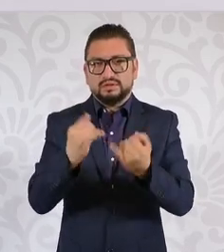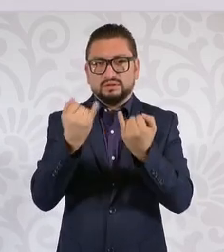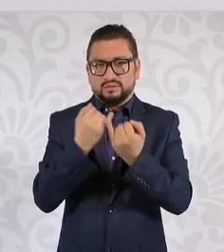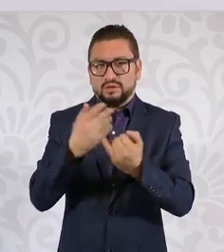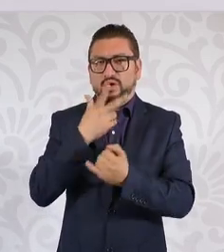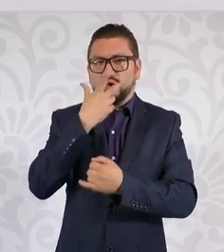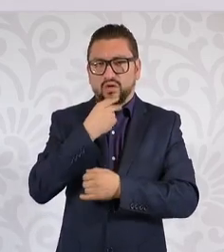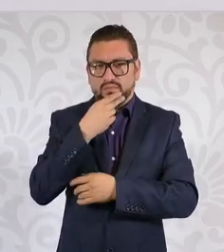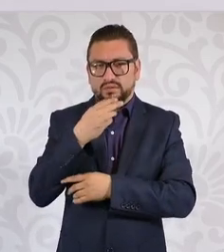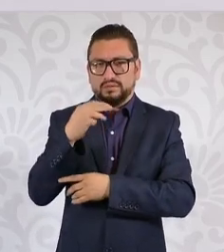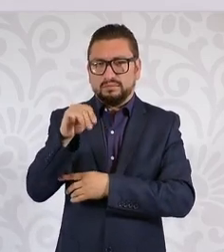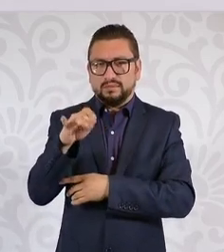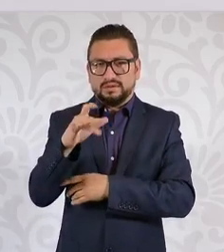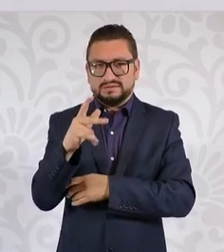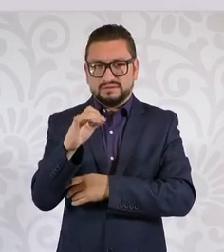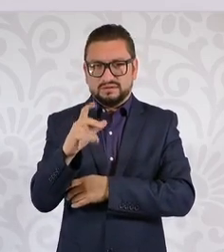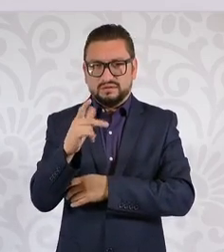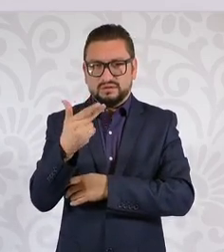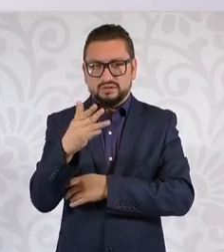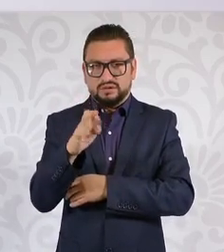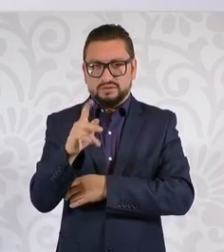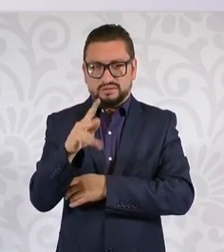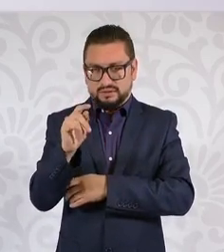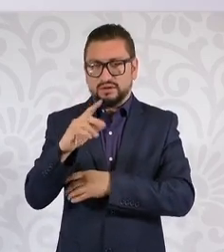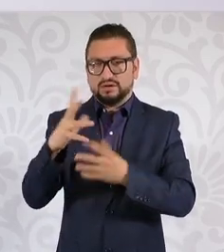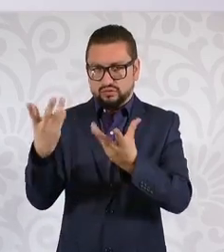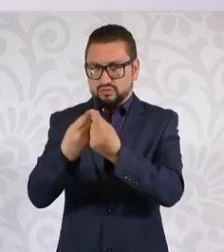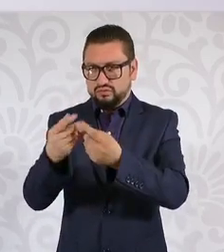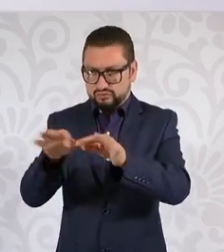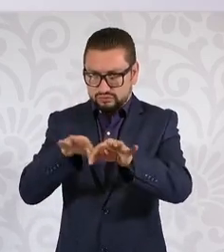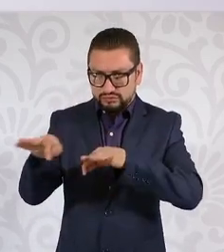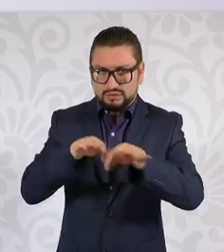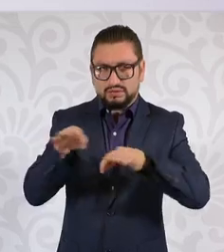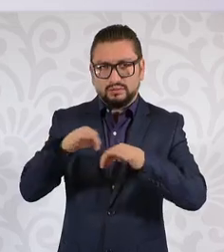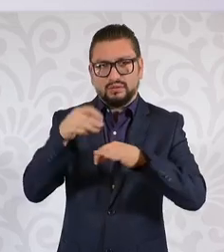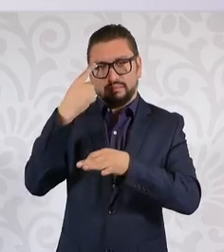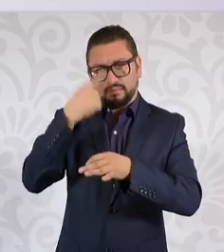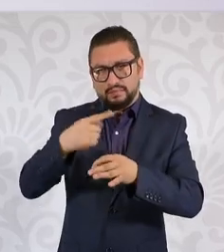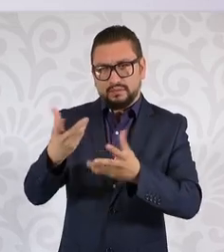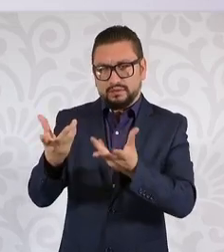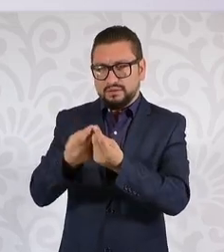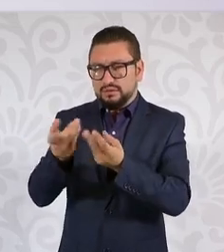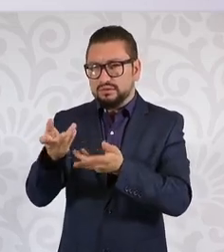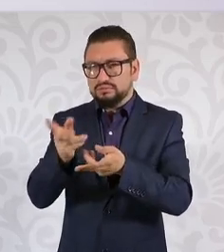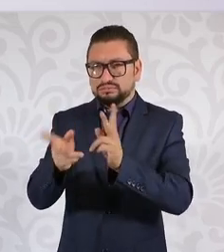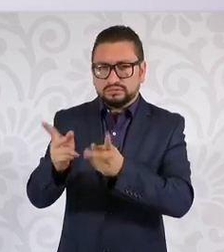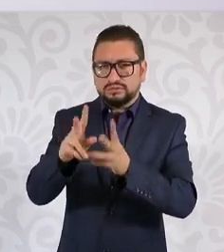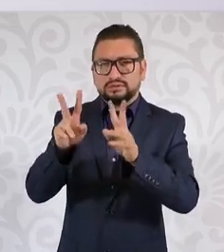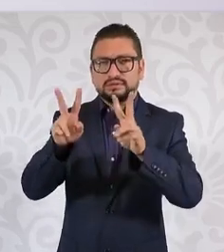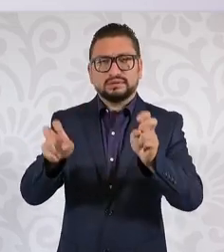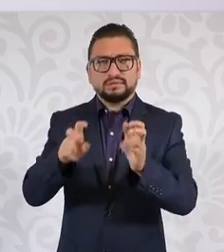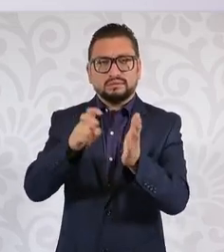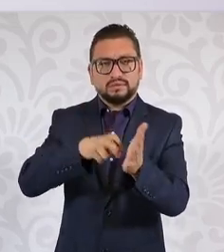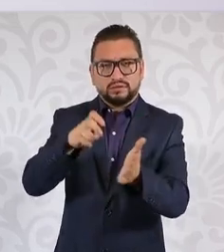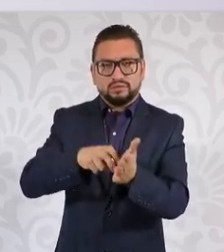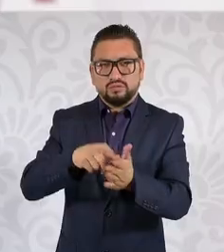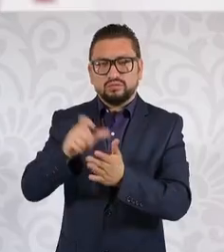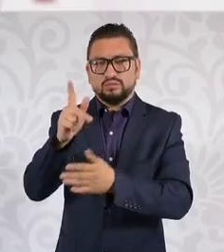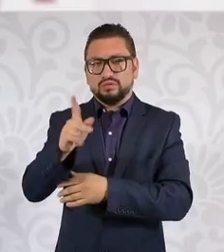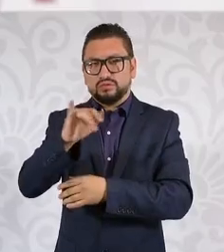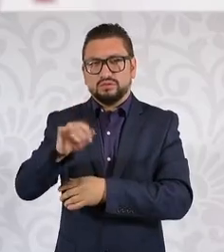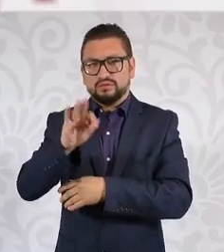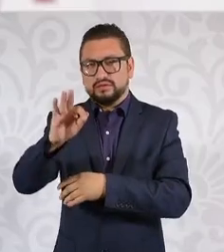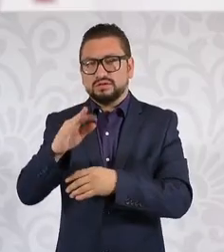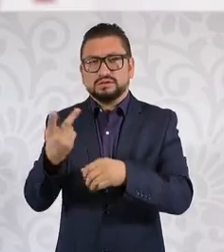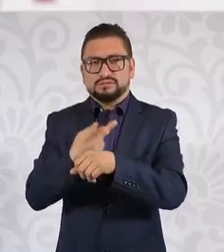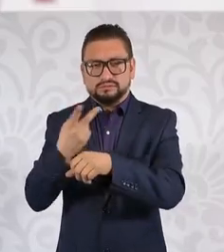una mesa de trabajo con ellos para el tema de la reforma al Poder Judicial.